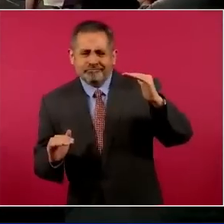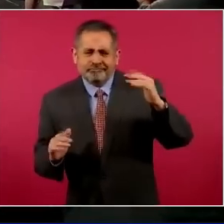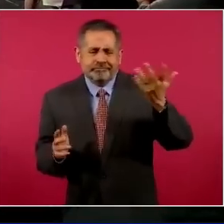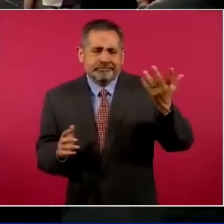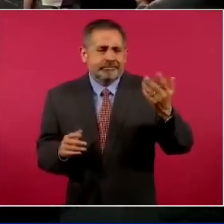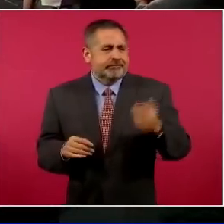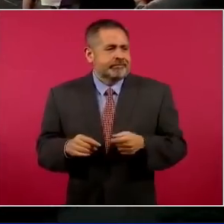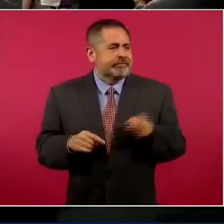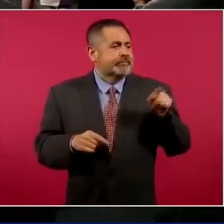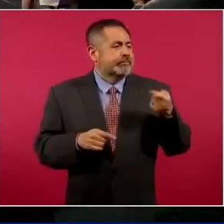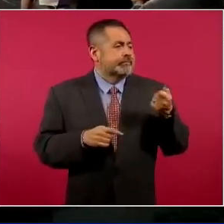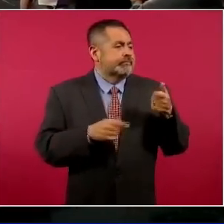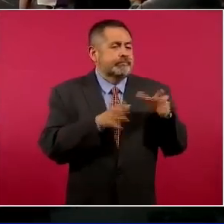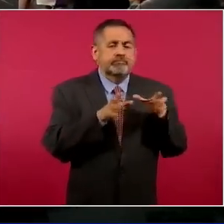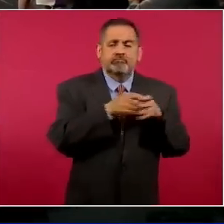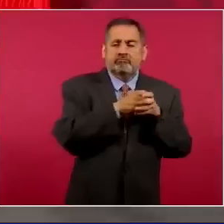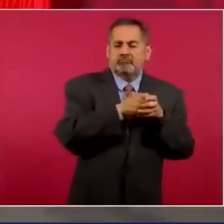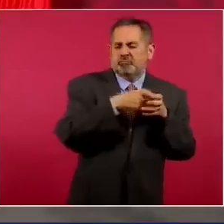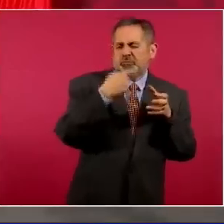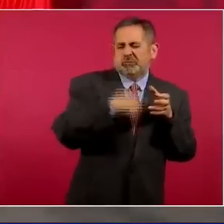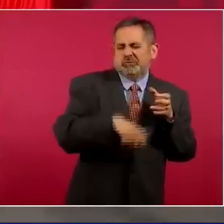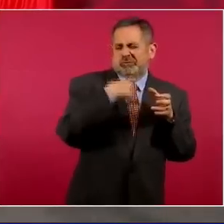muy pocos los que tienen muchos